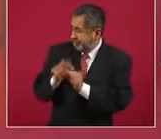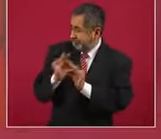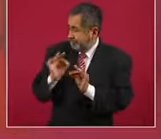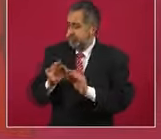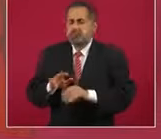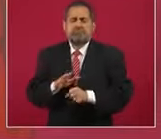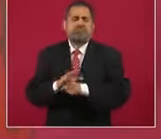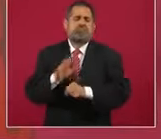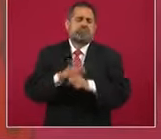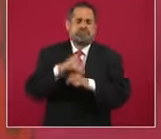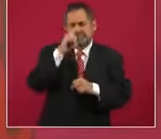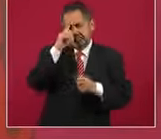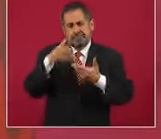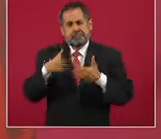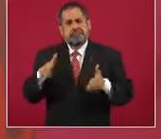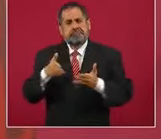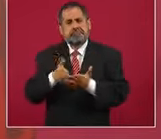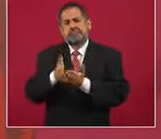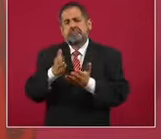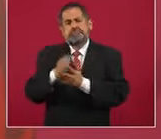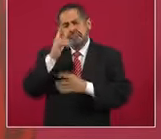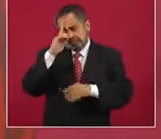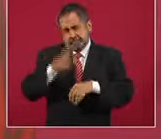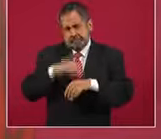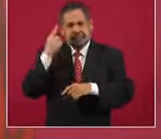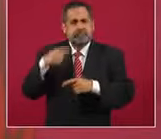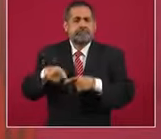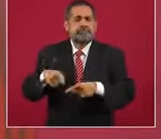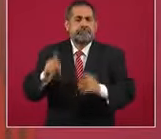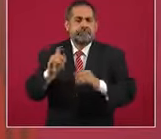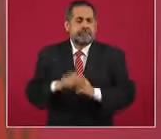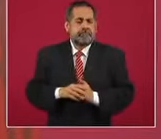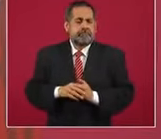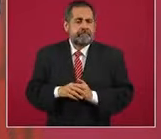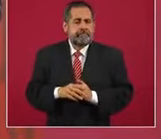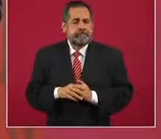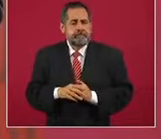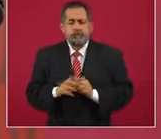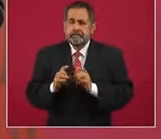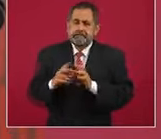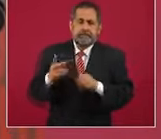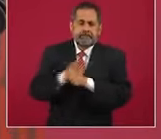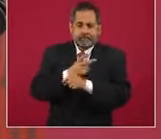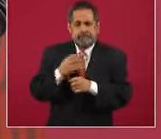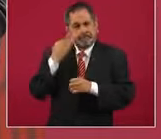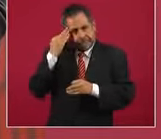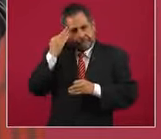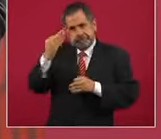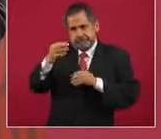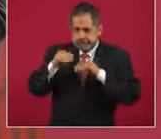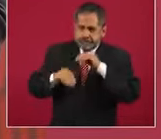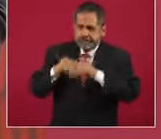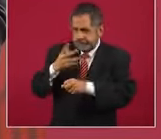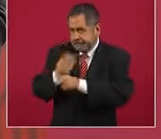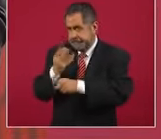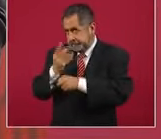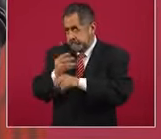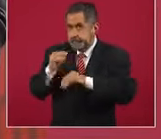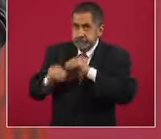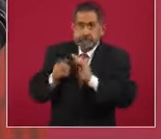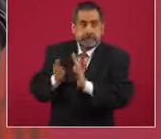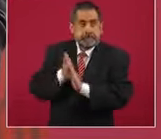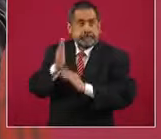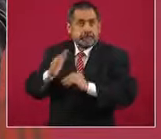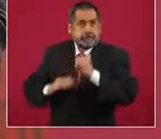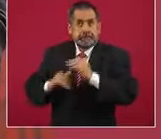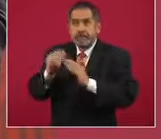pues esa va a ser la vía. Lo que sucede es que nos lleva tiempo construir